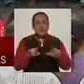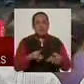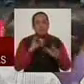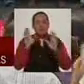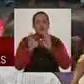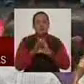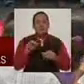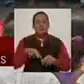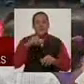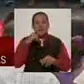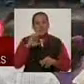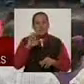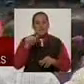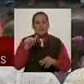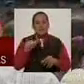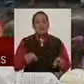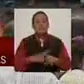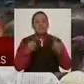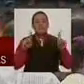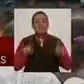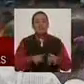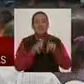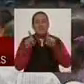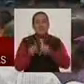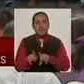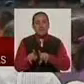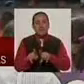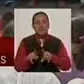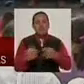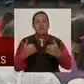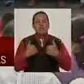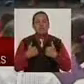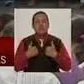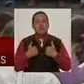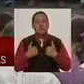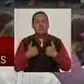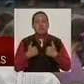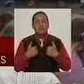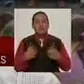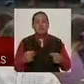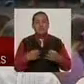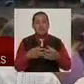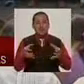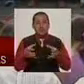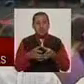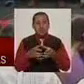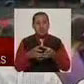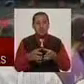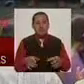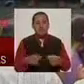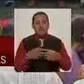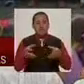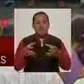Nieva, pero también vamos a tener brigadas de la RENIEC,